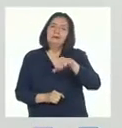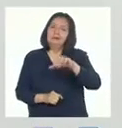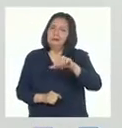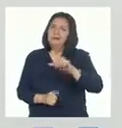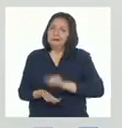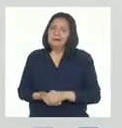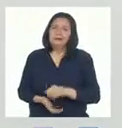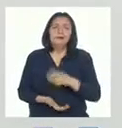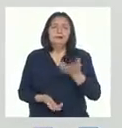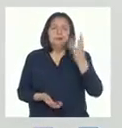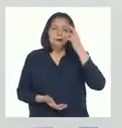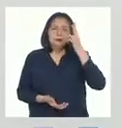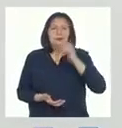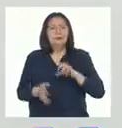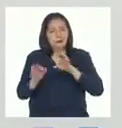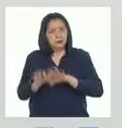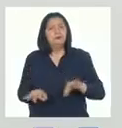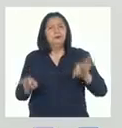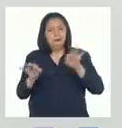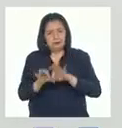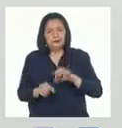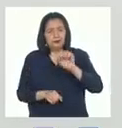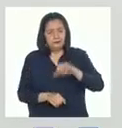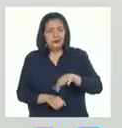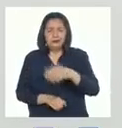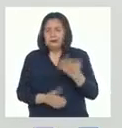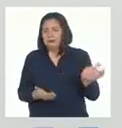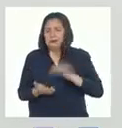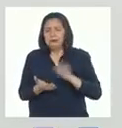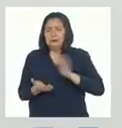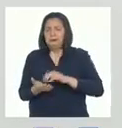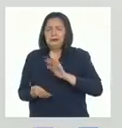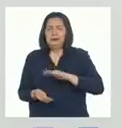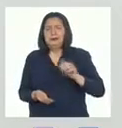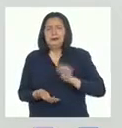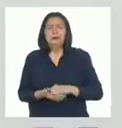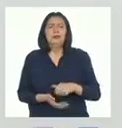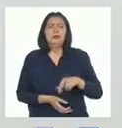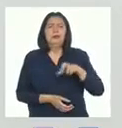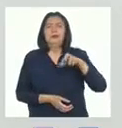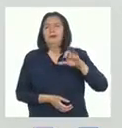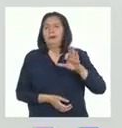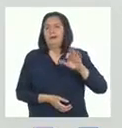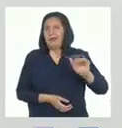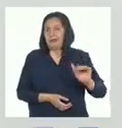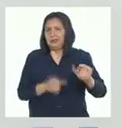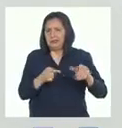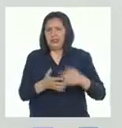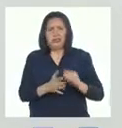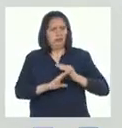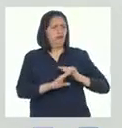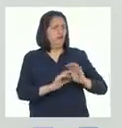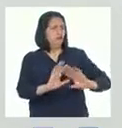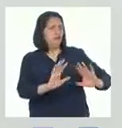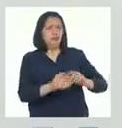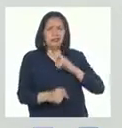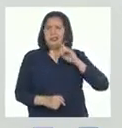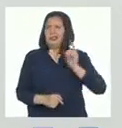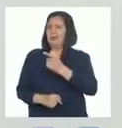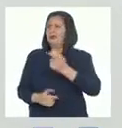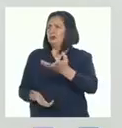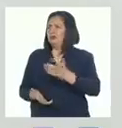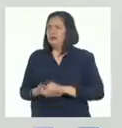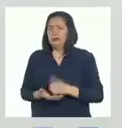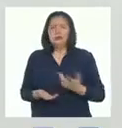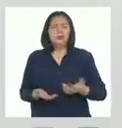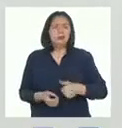Sí, Patricia, por eso es importante que existan más niñas y niños como Paco Fariña, que defienden lo justo y denuncian